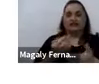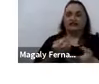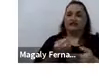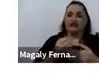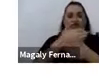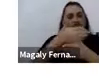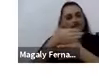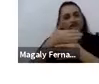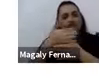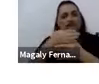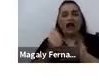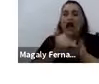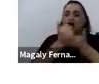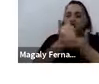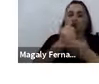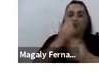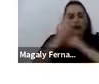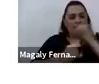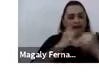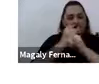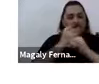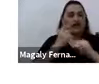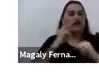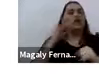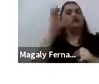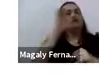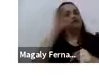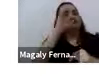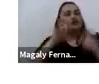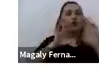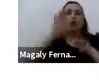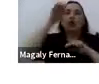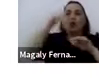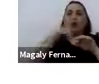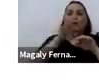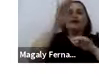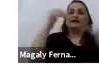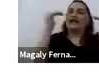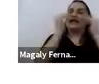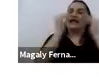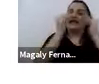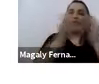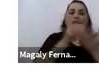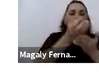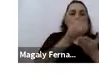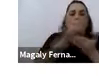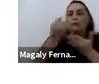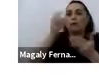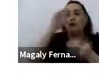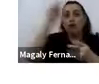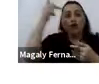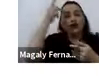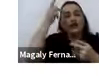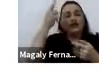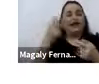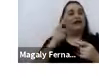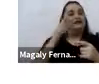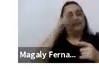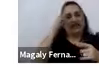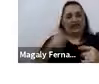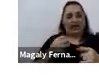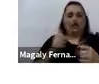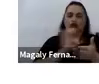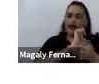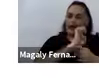internacional. Tenemos que ir hacia curvas de equidad con políticas de redistribución en torno a criterios éticos y no